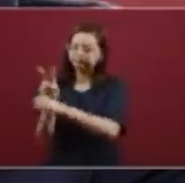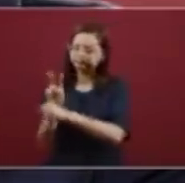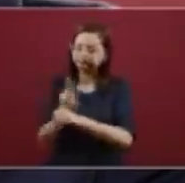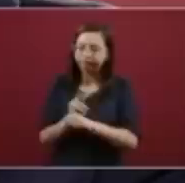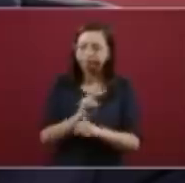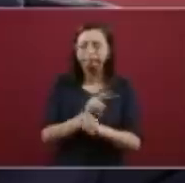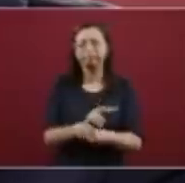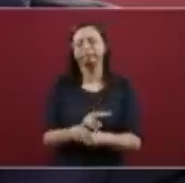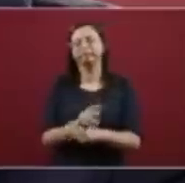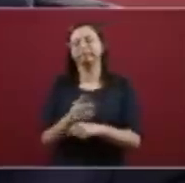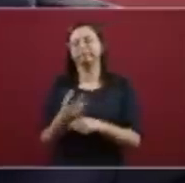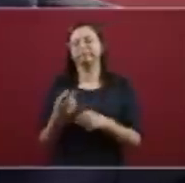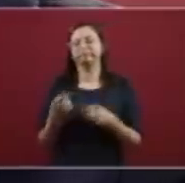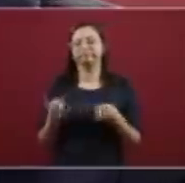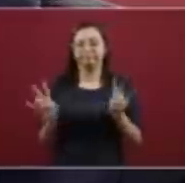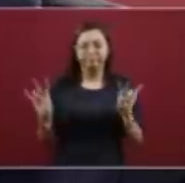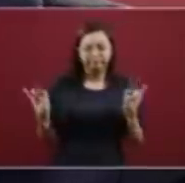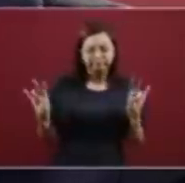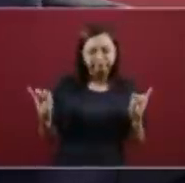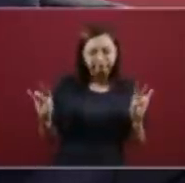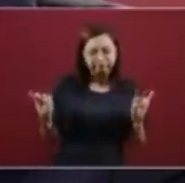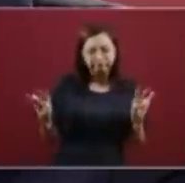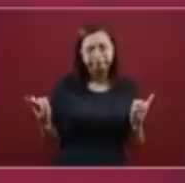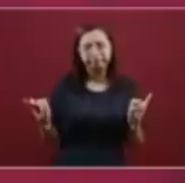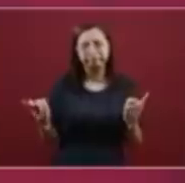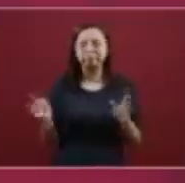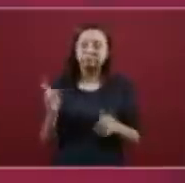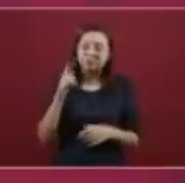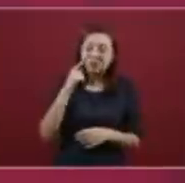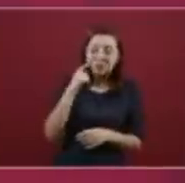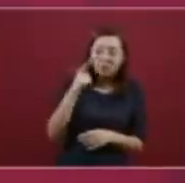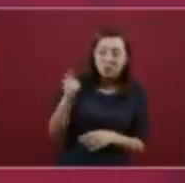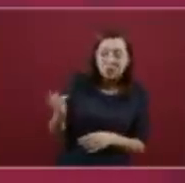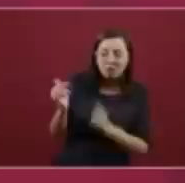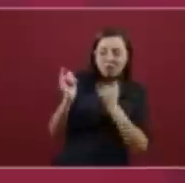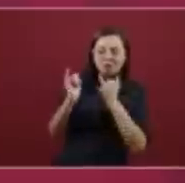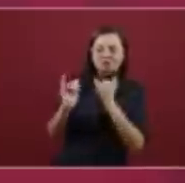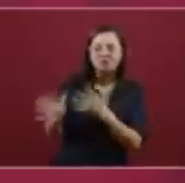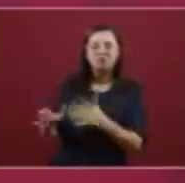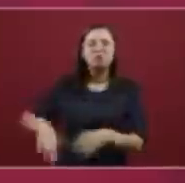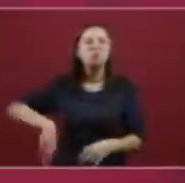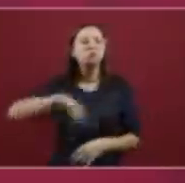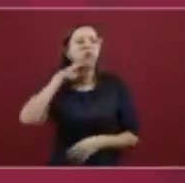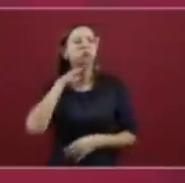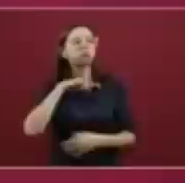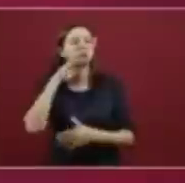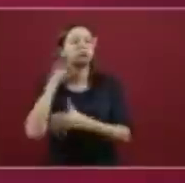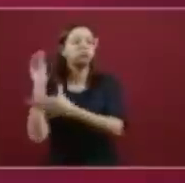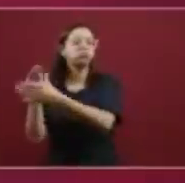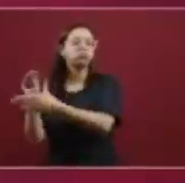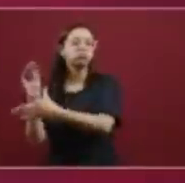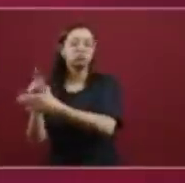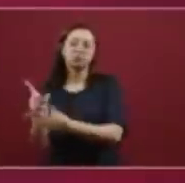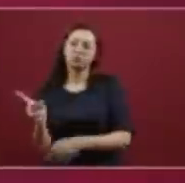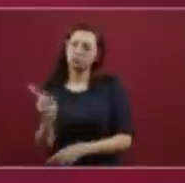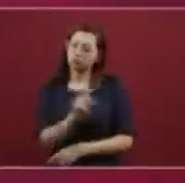y que no se hagan de la vista gorda, como ha